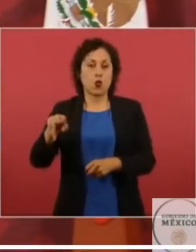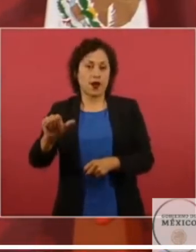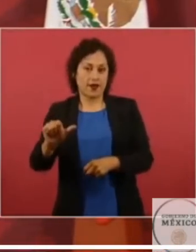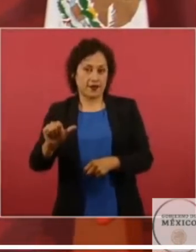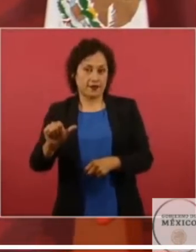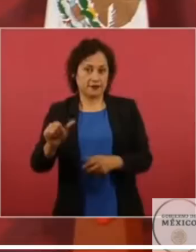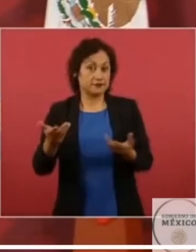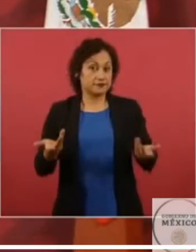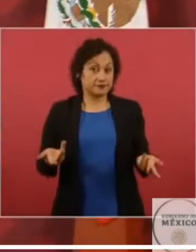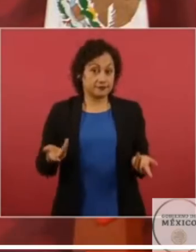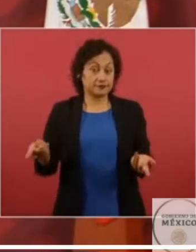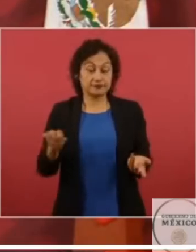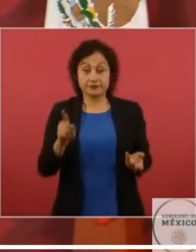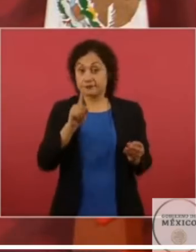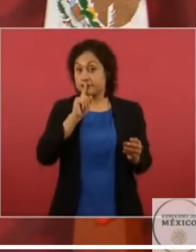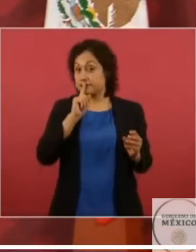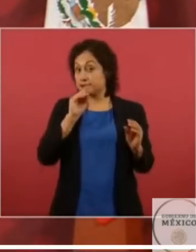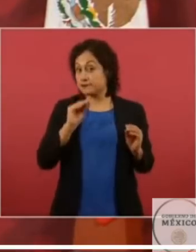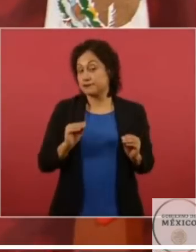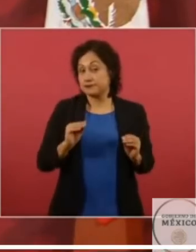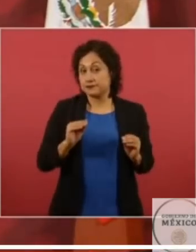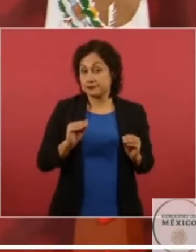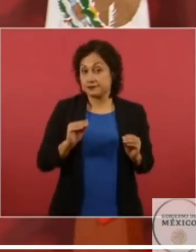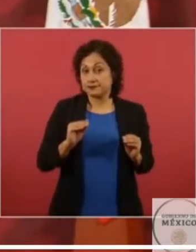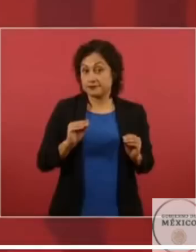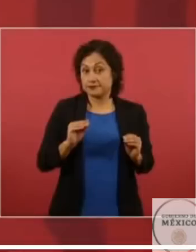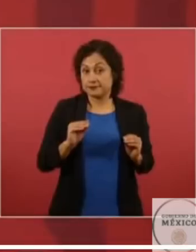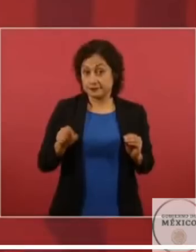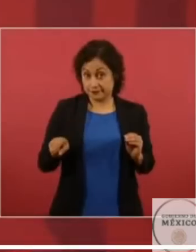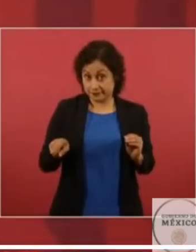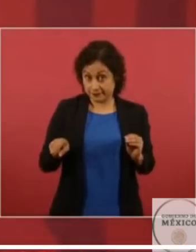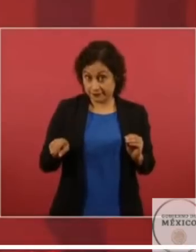se ha quedado callado, y no solo él,